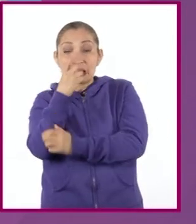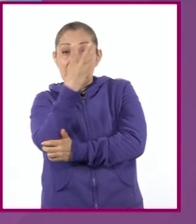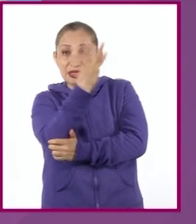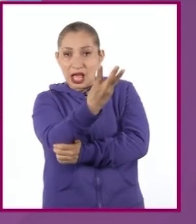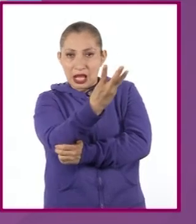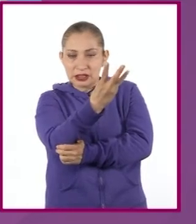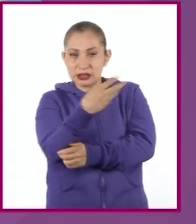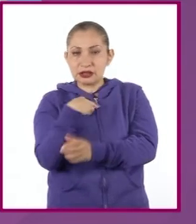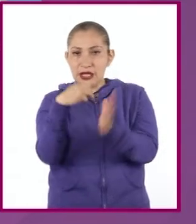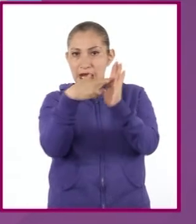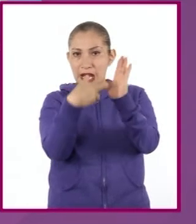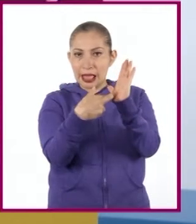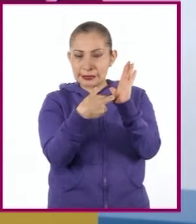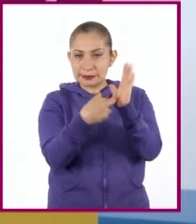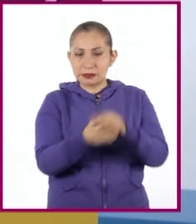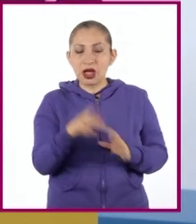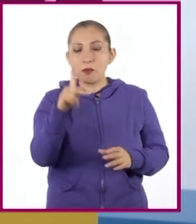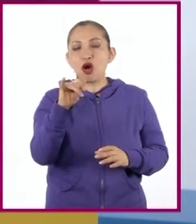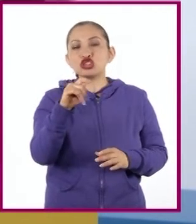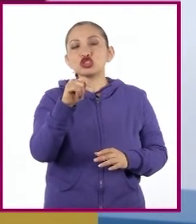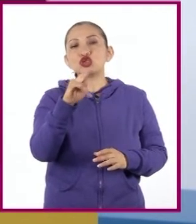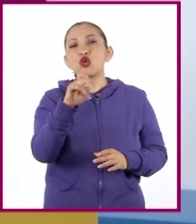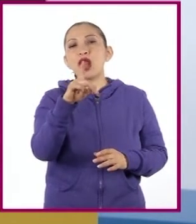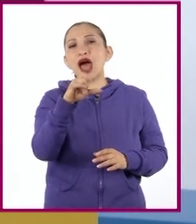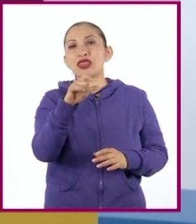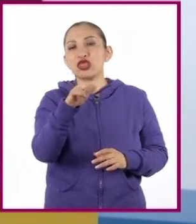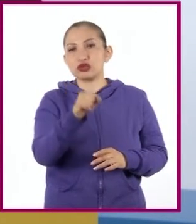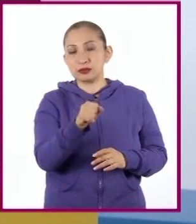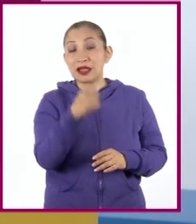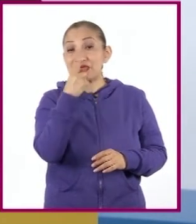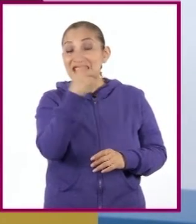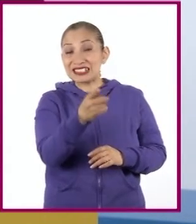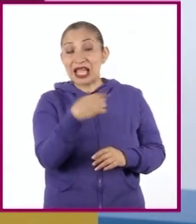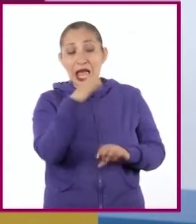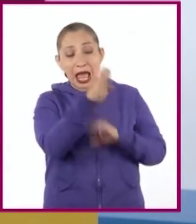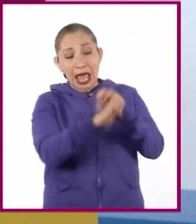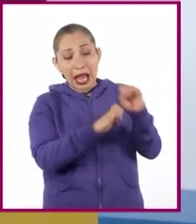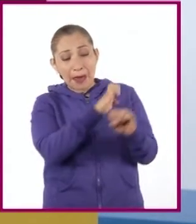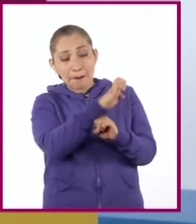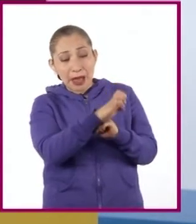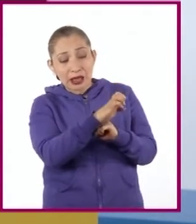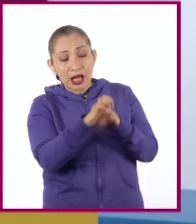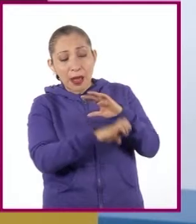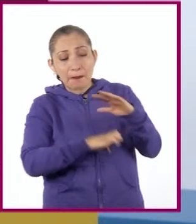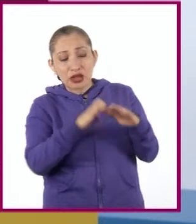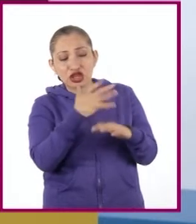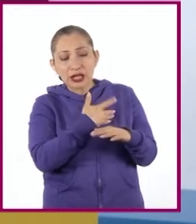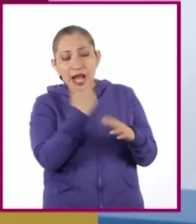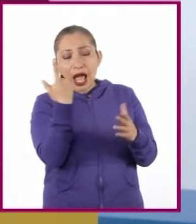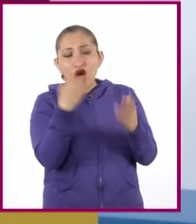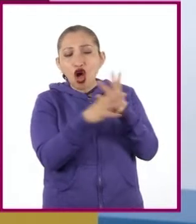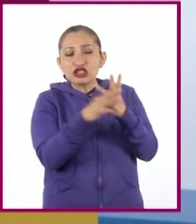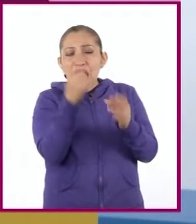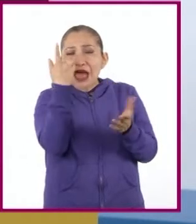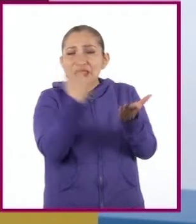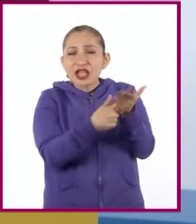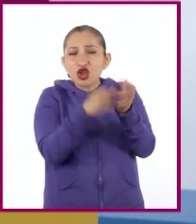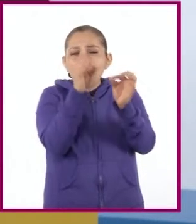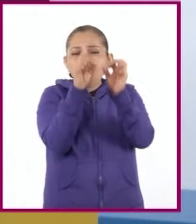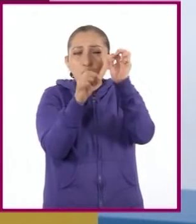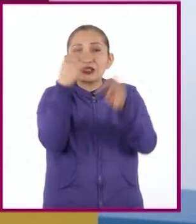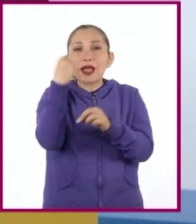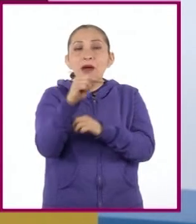3 postulados. Dijo: los elementos están formados por partículas muy pequeñas